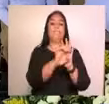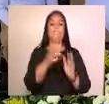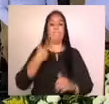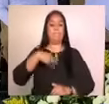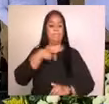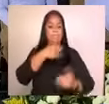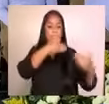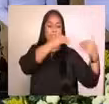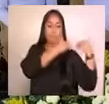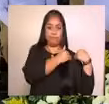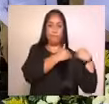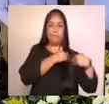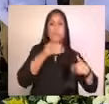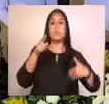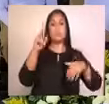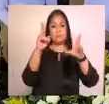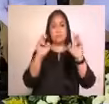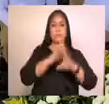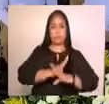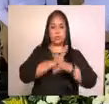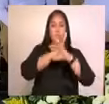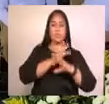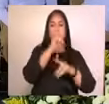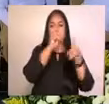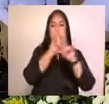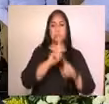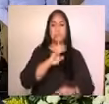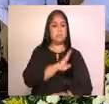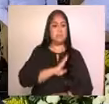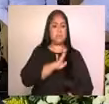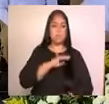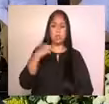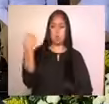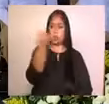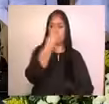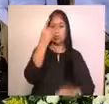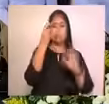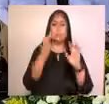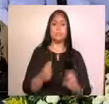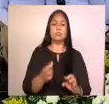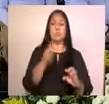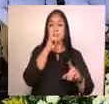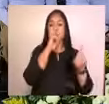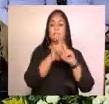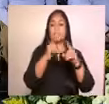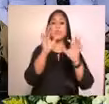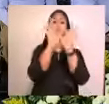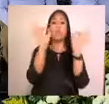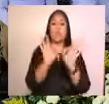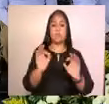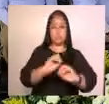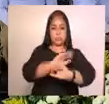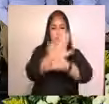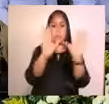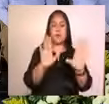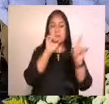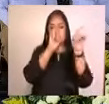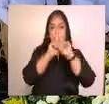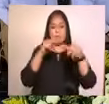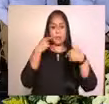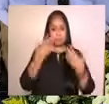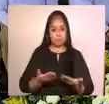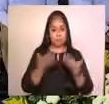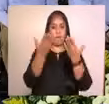seguridad y el bienestar de todos los guatemaltecos, además de forma transparente y de cara al pueblo de